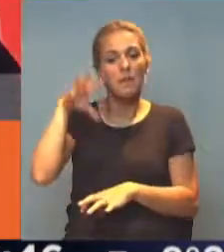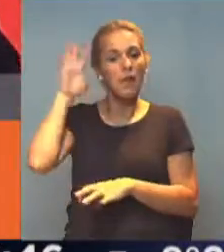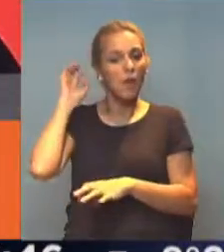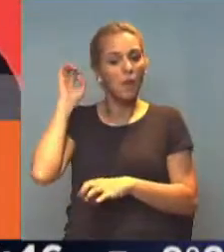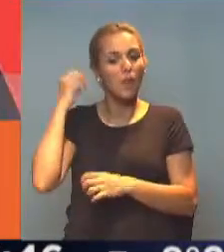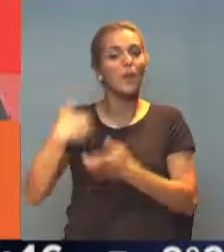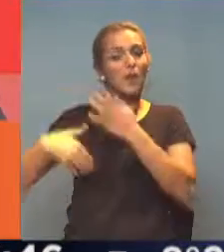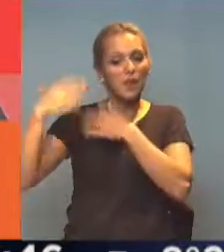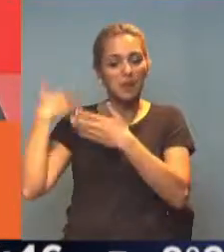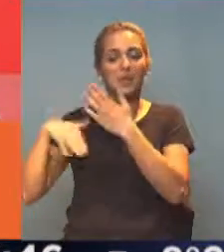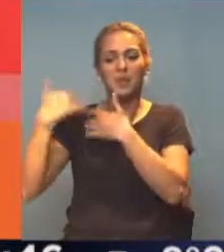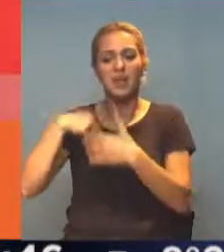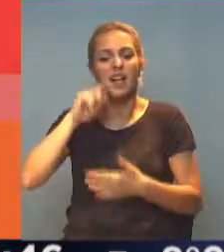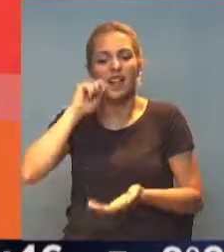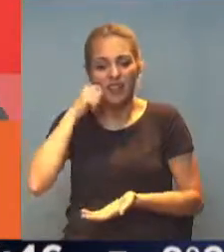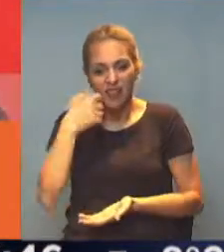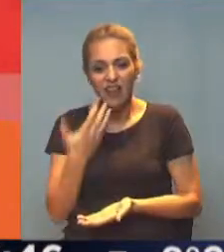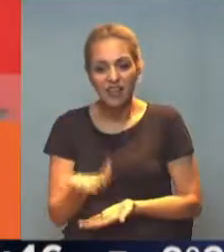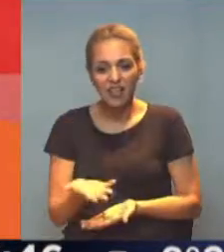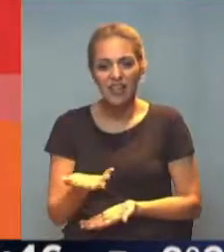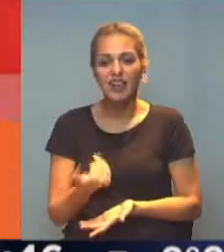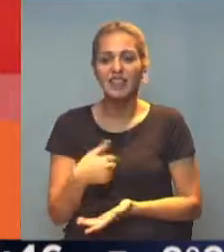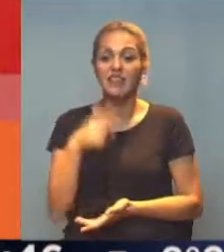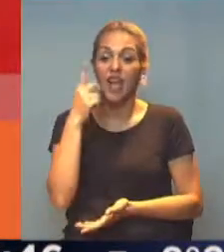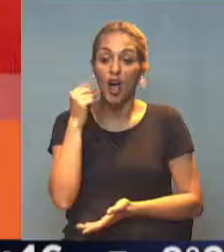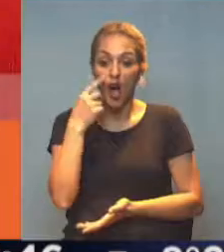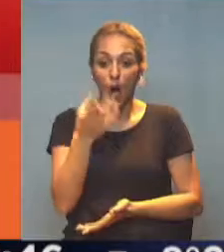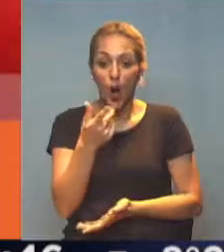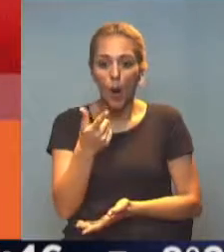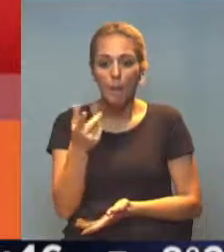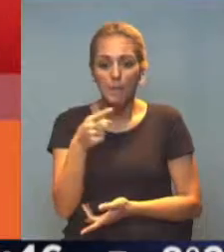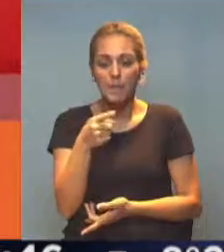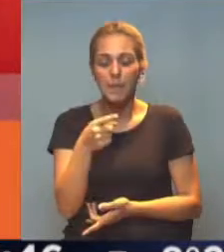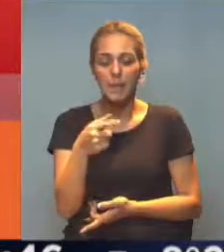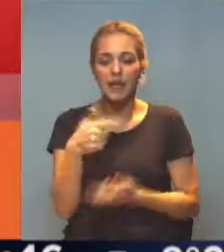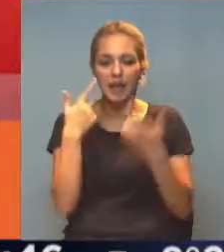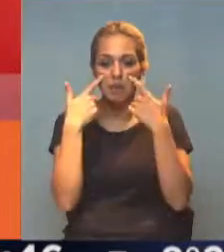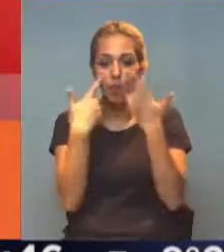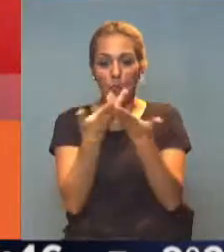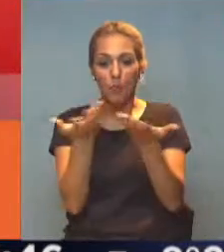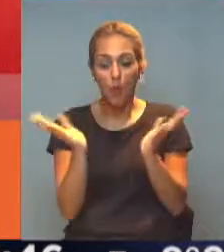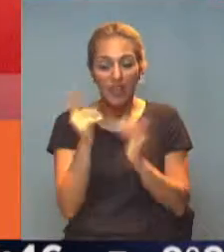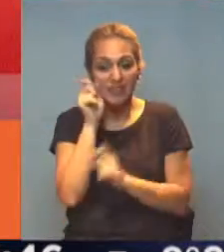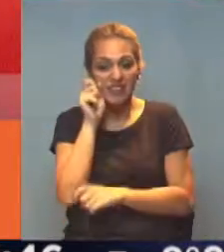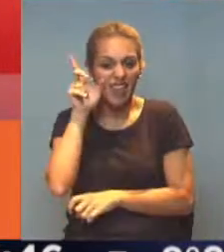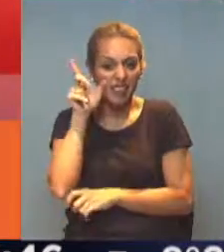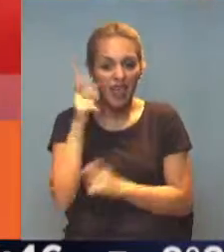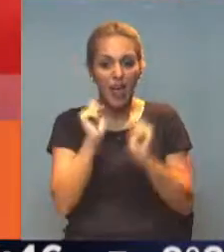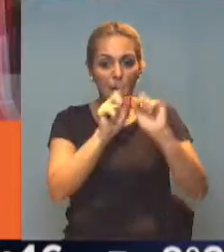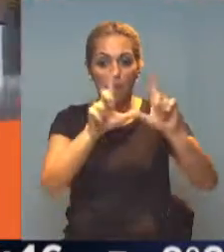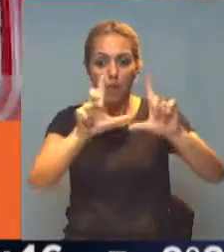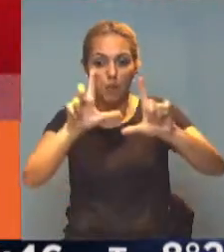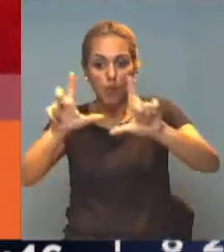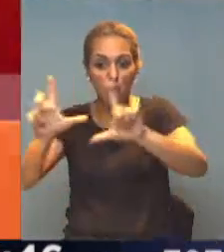bueno que haya habido este señor Maradei, que es el coleccionista, que haya tenido tan buena idea de hacer una presentación así